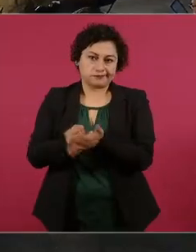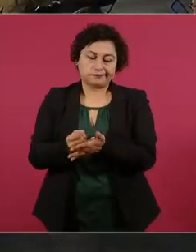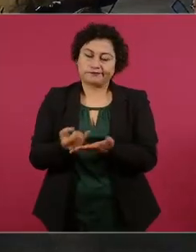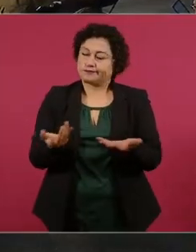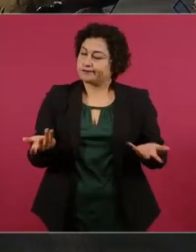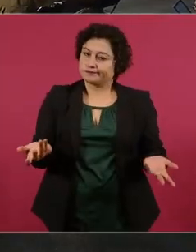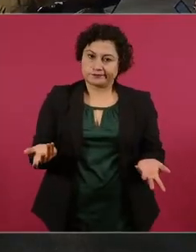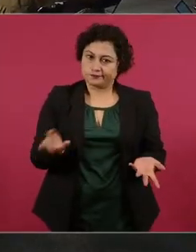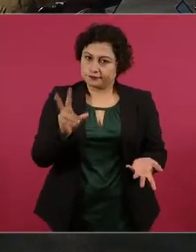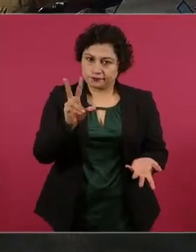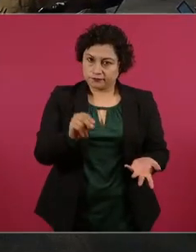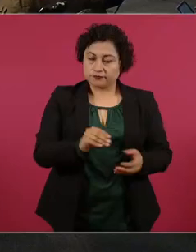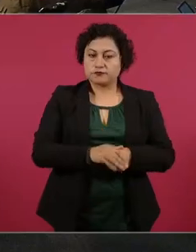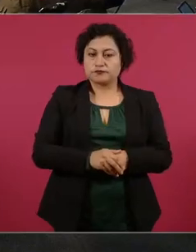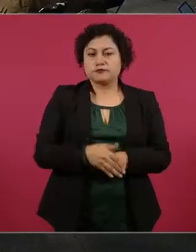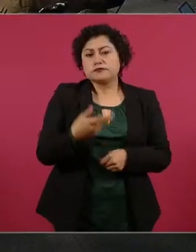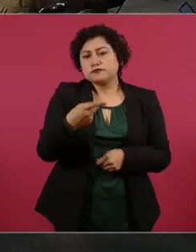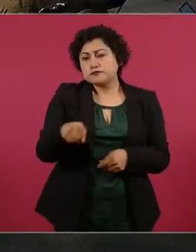ha ido bien